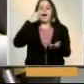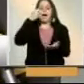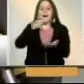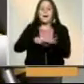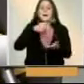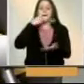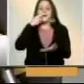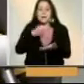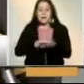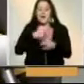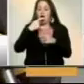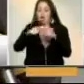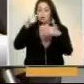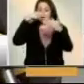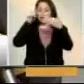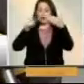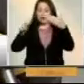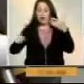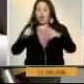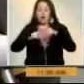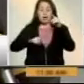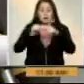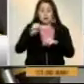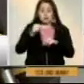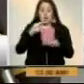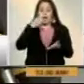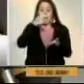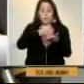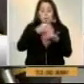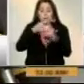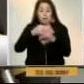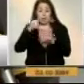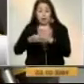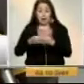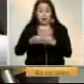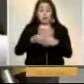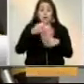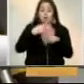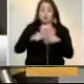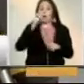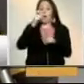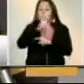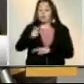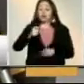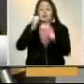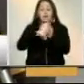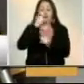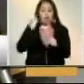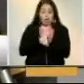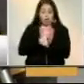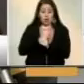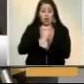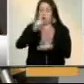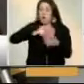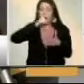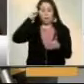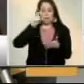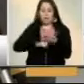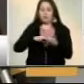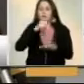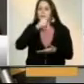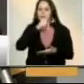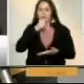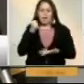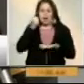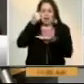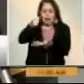se califican los créditos y se comienza a pagar. Se le pagará en ese momento tanto a los trabajadores como a los pensionados,